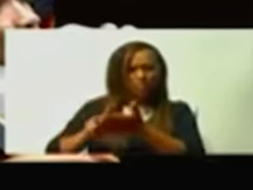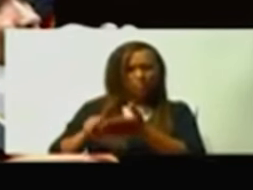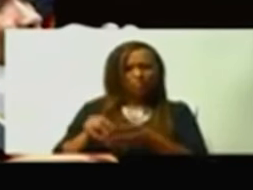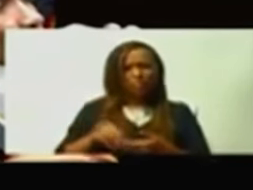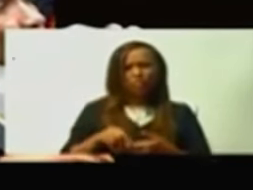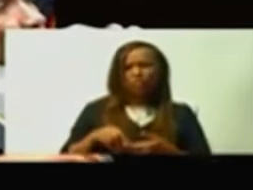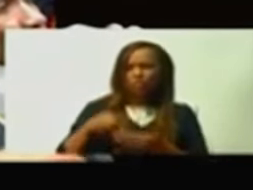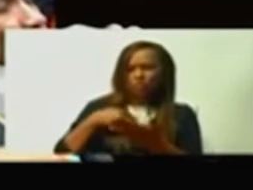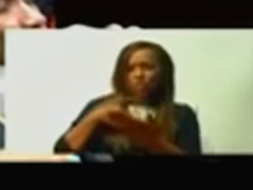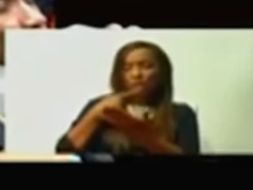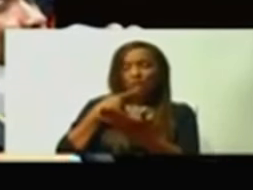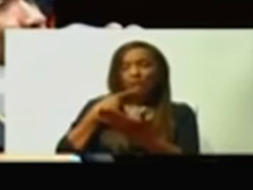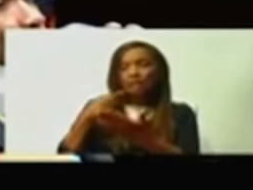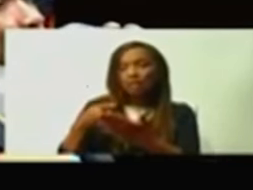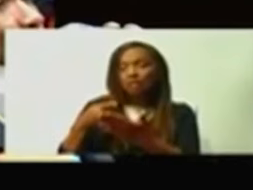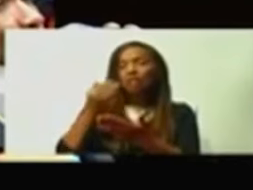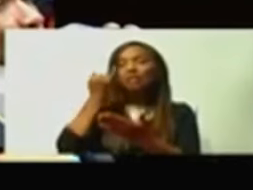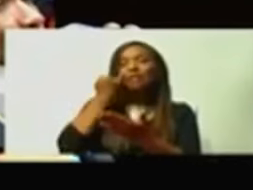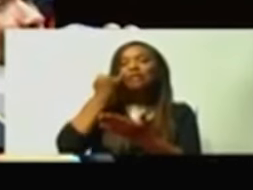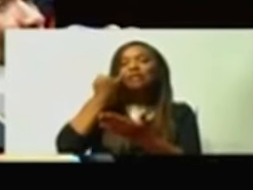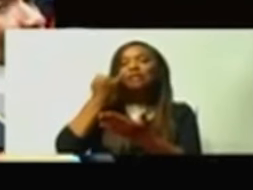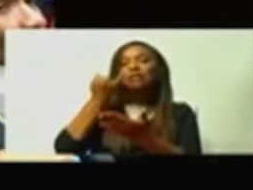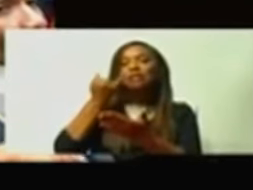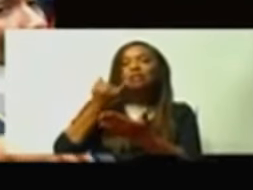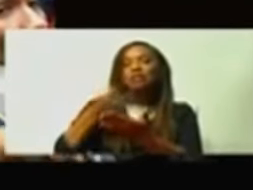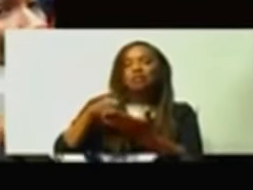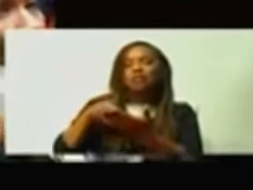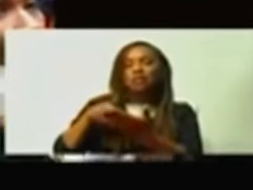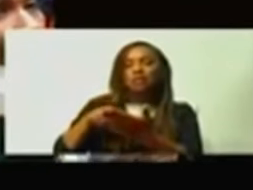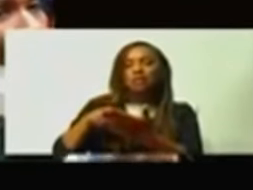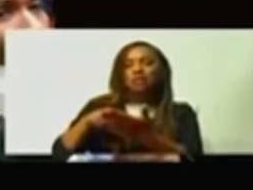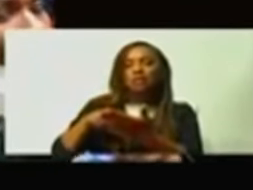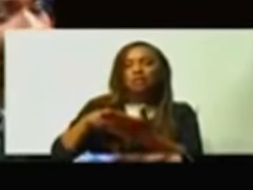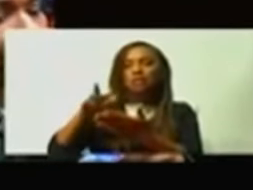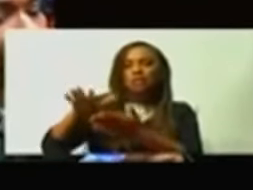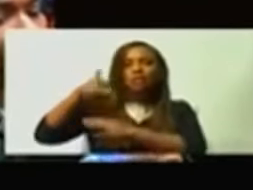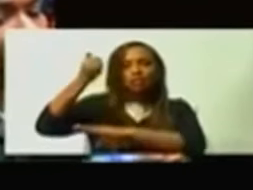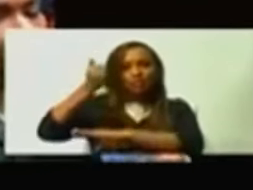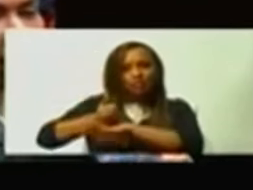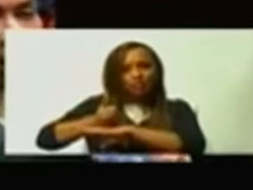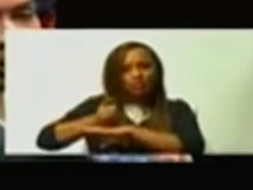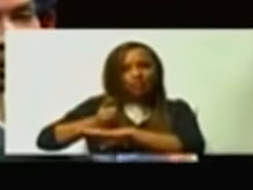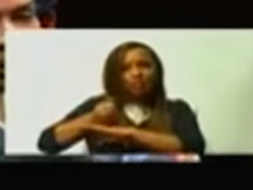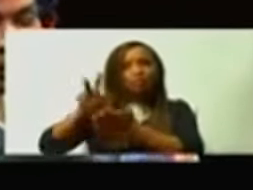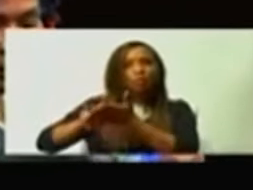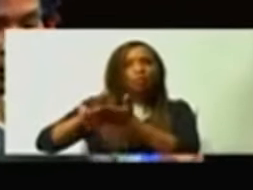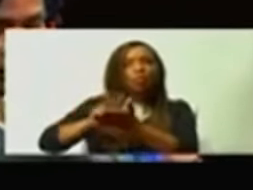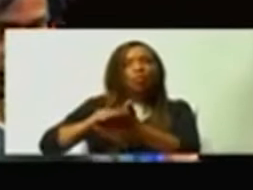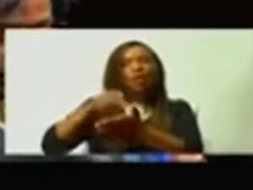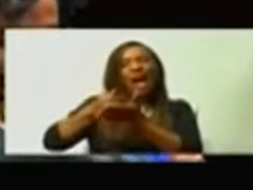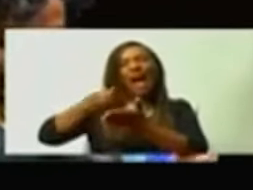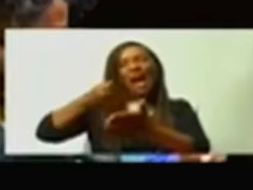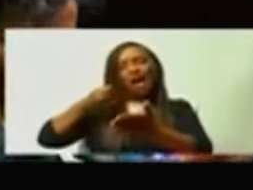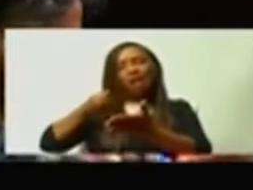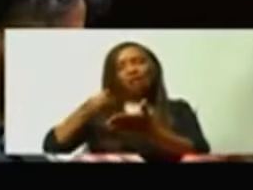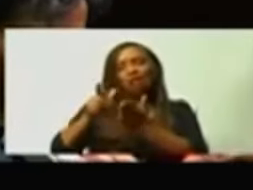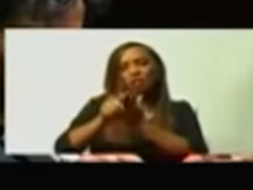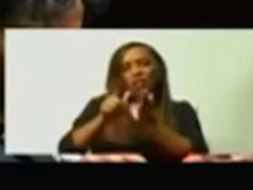entiende por qué, más de 17 años después de promulgar esa ley, hace falta una ley que